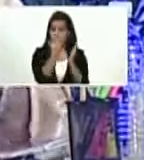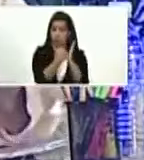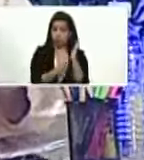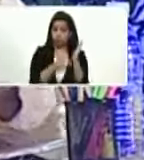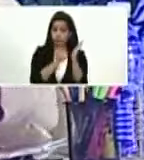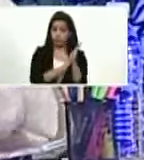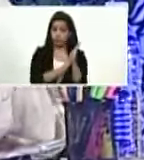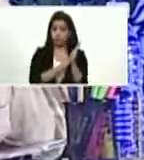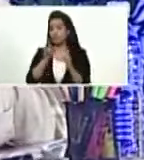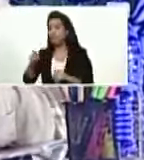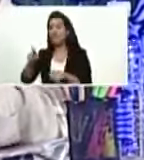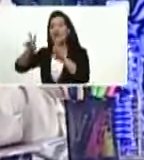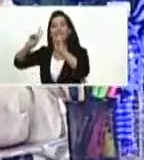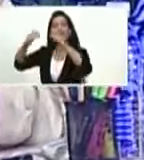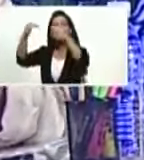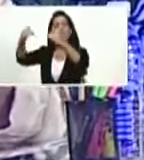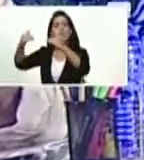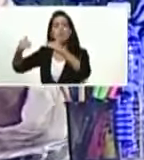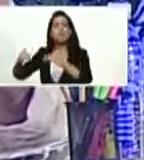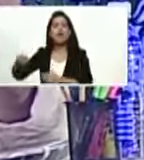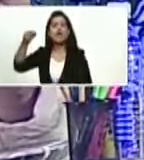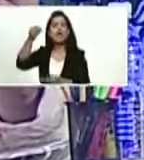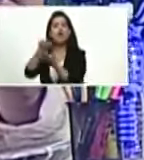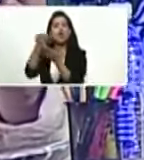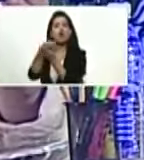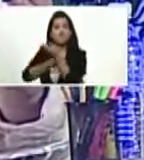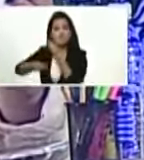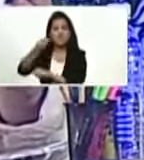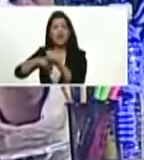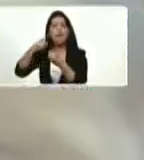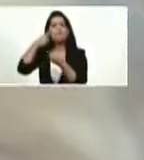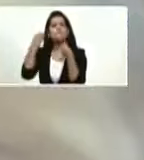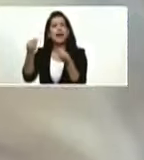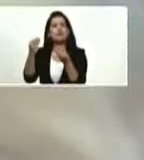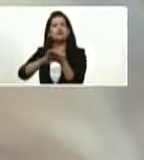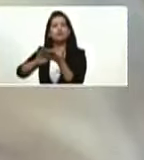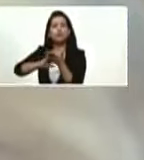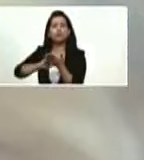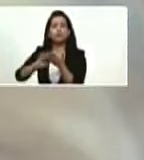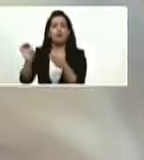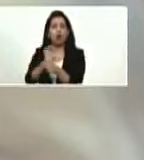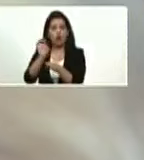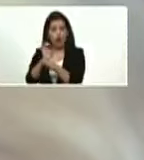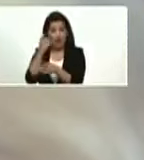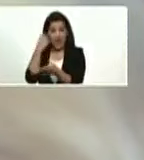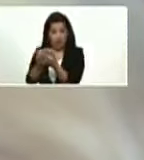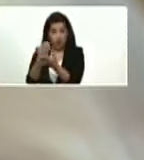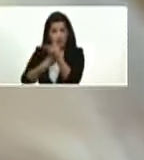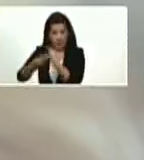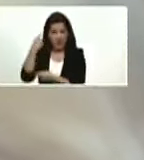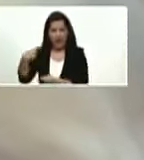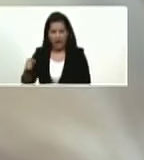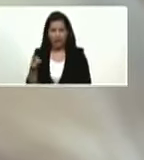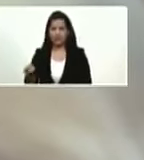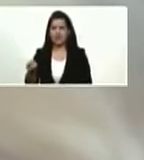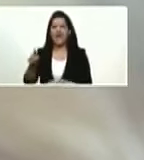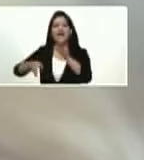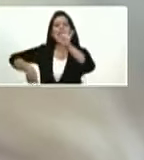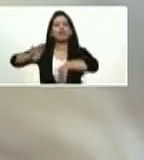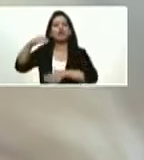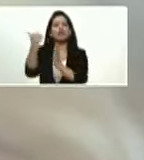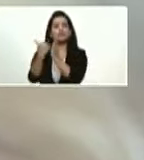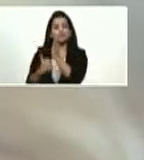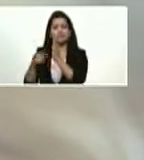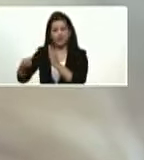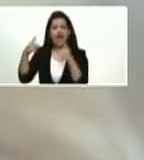Agenda económica bolivariana para salir de las dificultades. 14 motores lo tenemos. Tenemos plan para